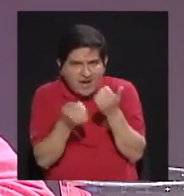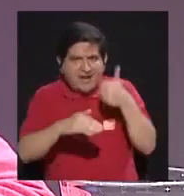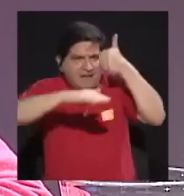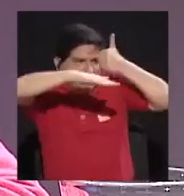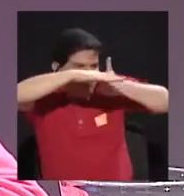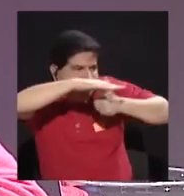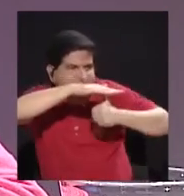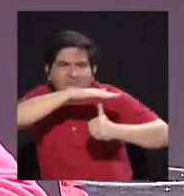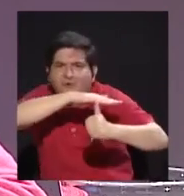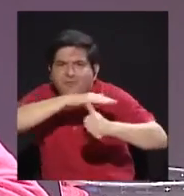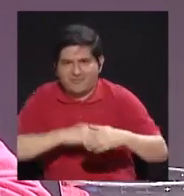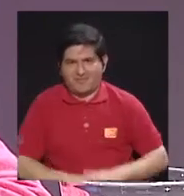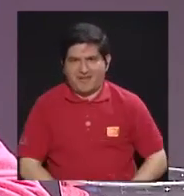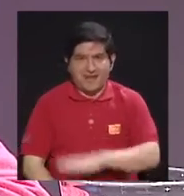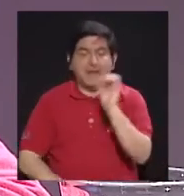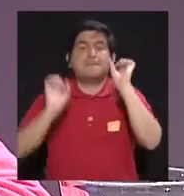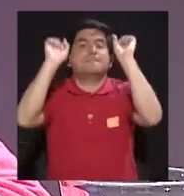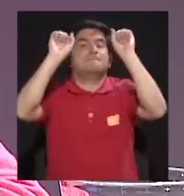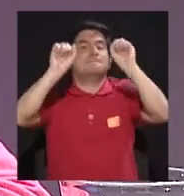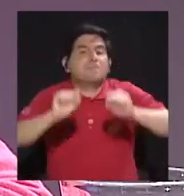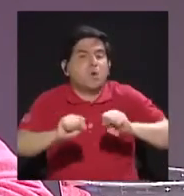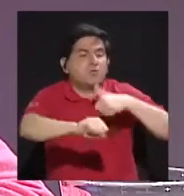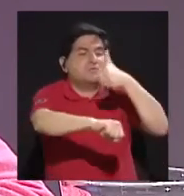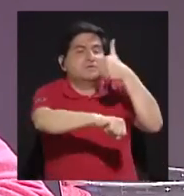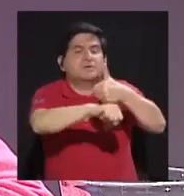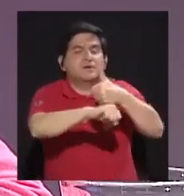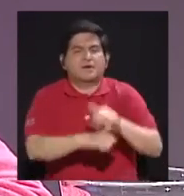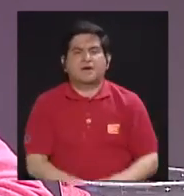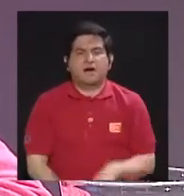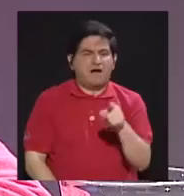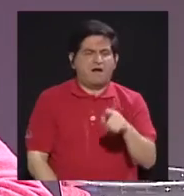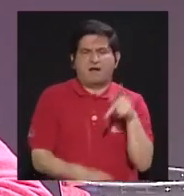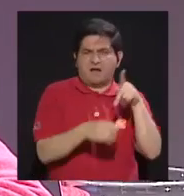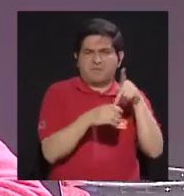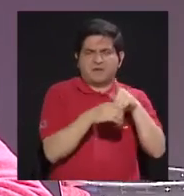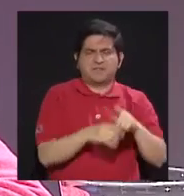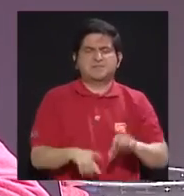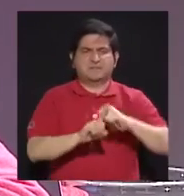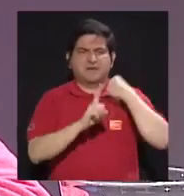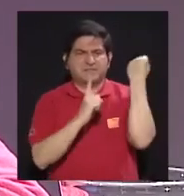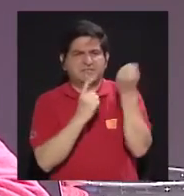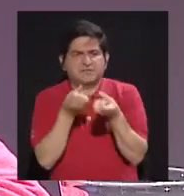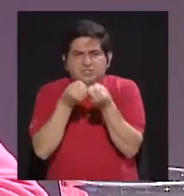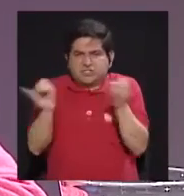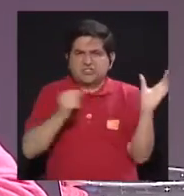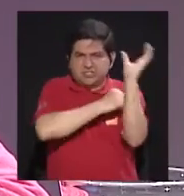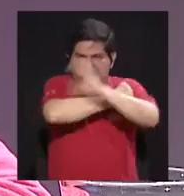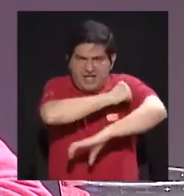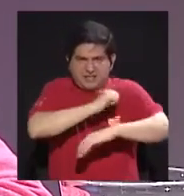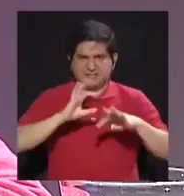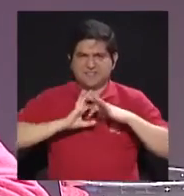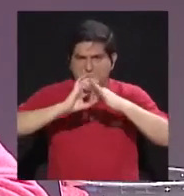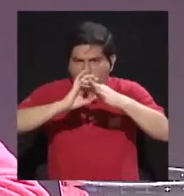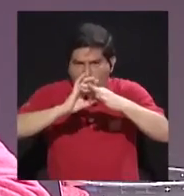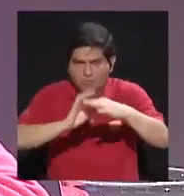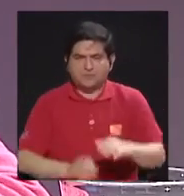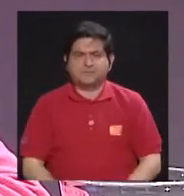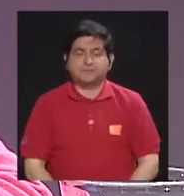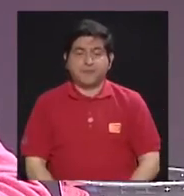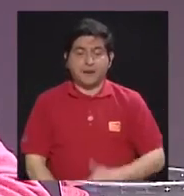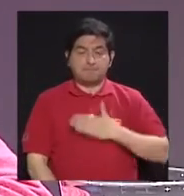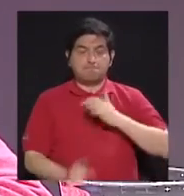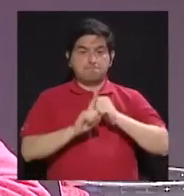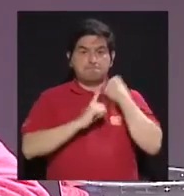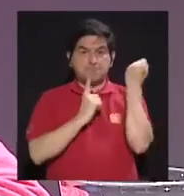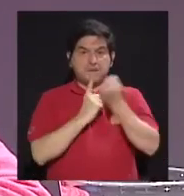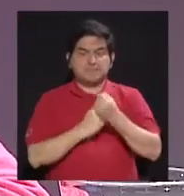ocultar y el que logró establecer una complicidad con la impunidad, obviamente para mí que la situación